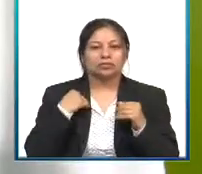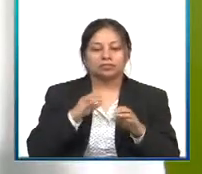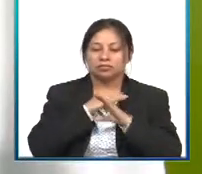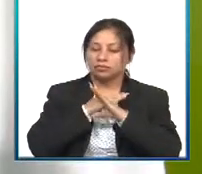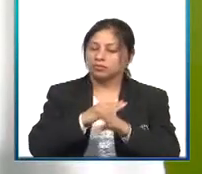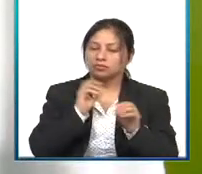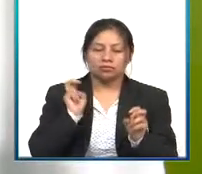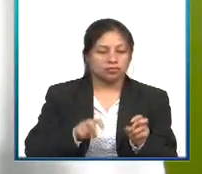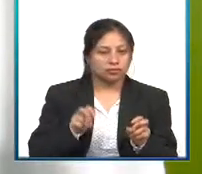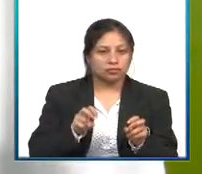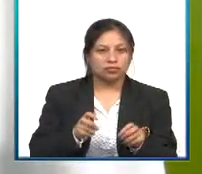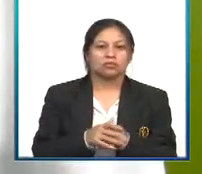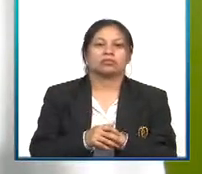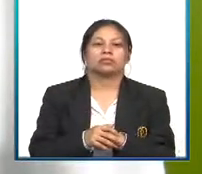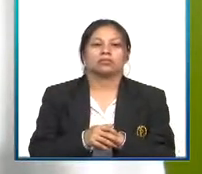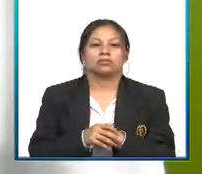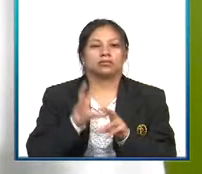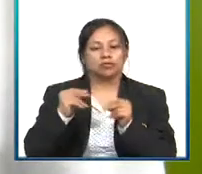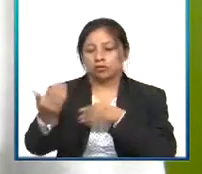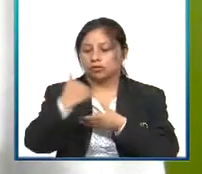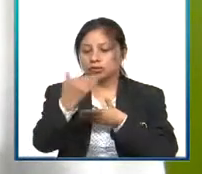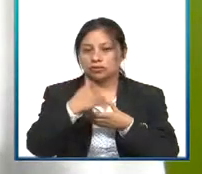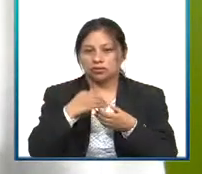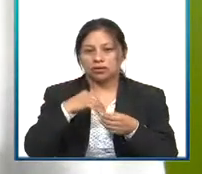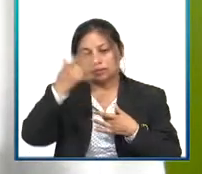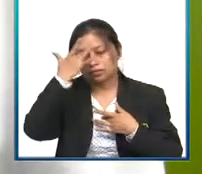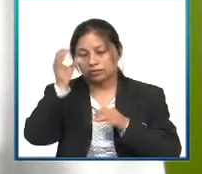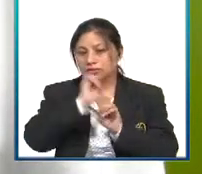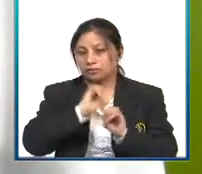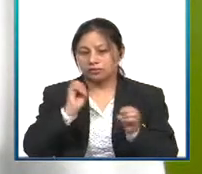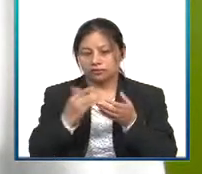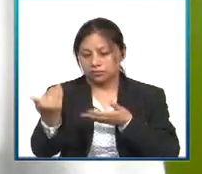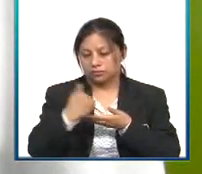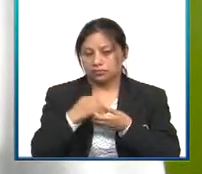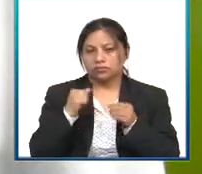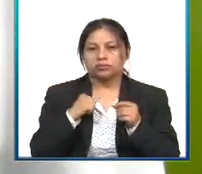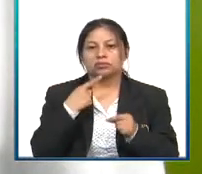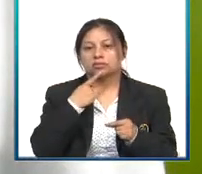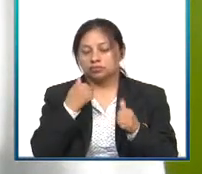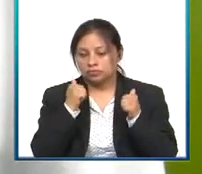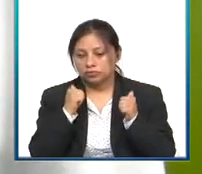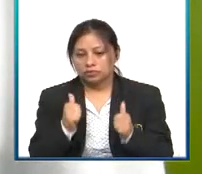medidas necesarias para que no ingrese esa plaga a nuestro país. La gran